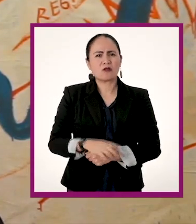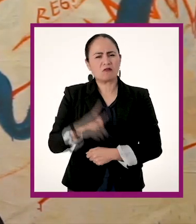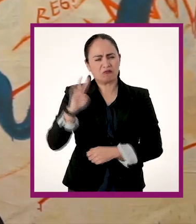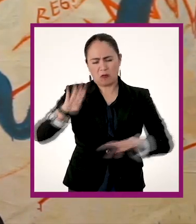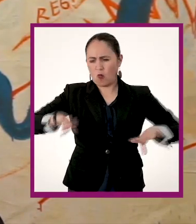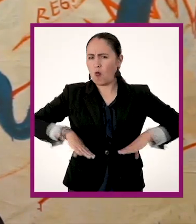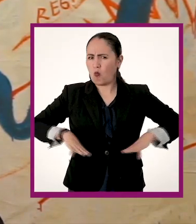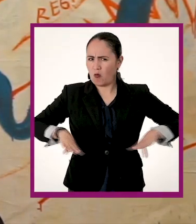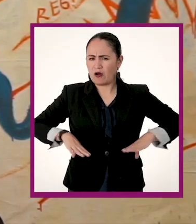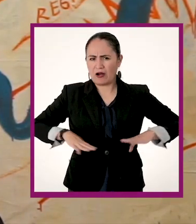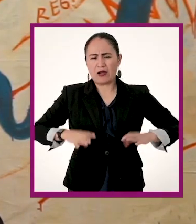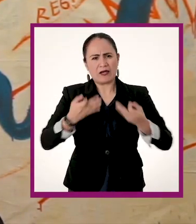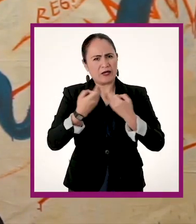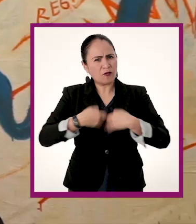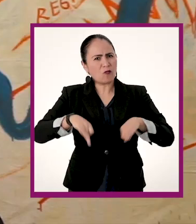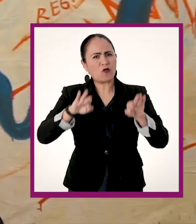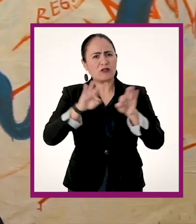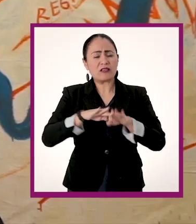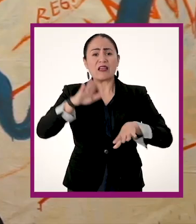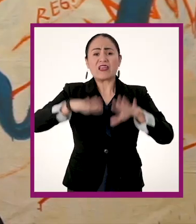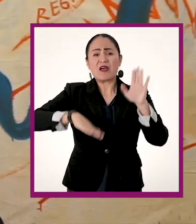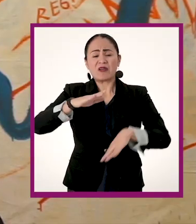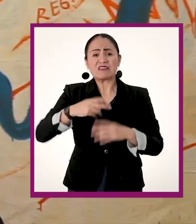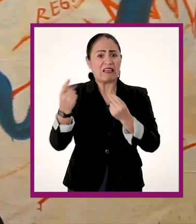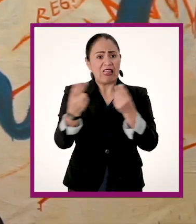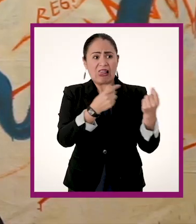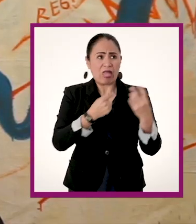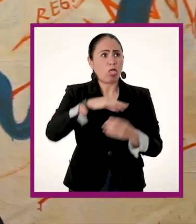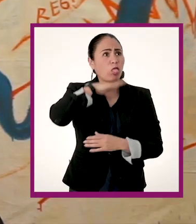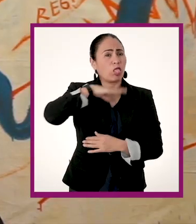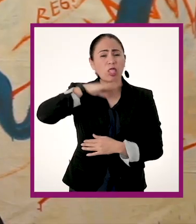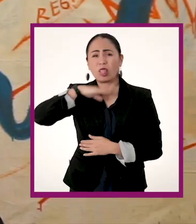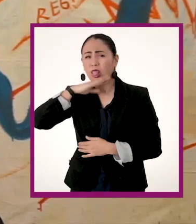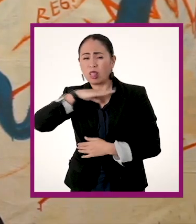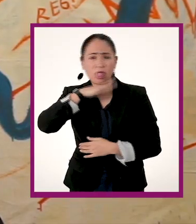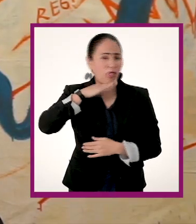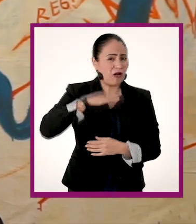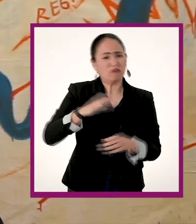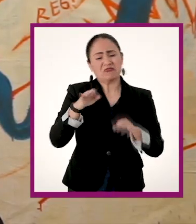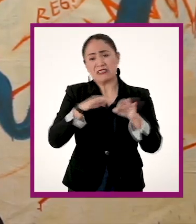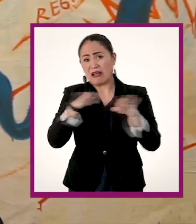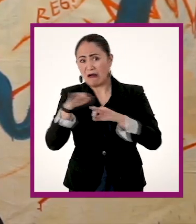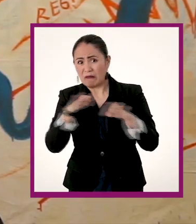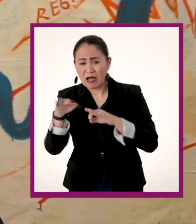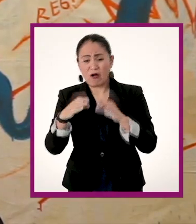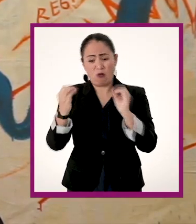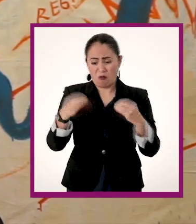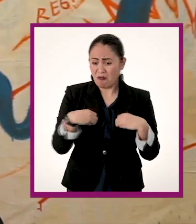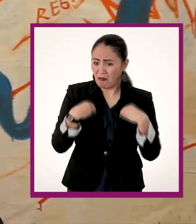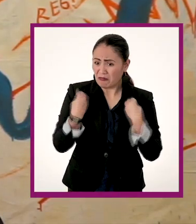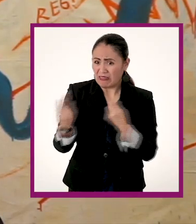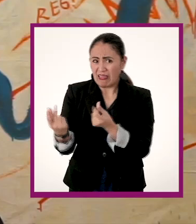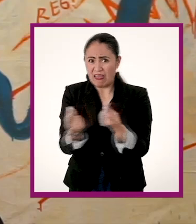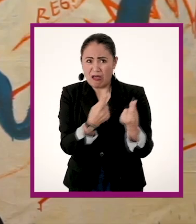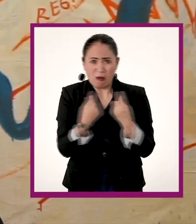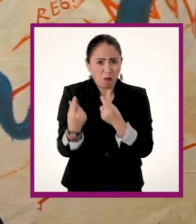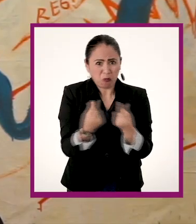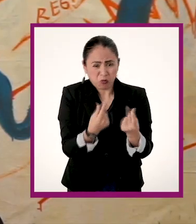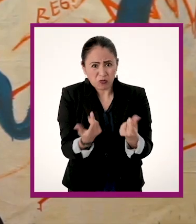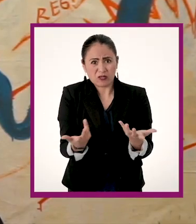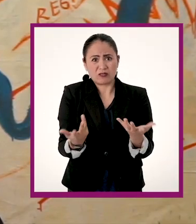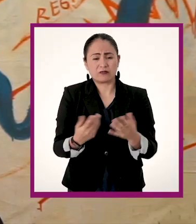gesto o una capacidad vital que de repente lo omitimos por el trabajo, por el frenesí